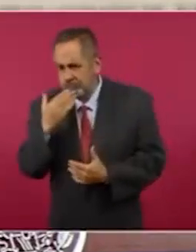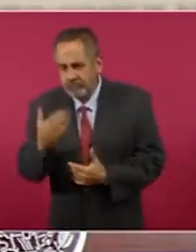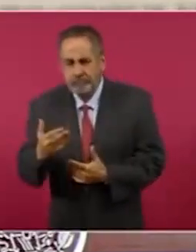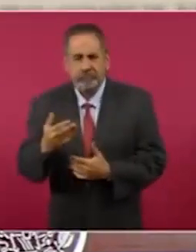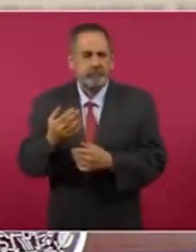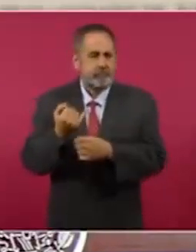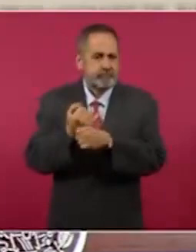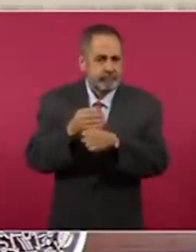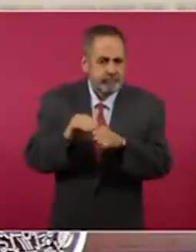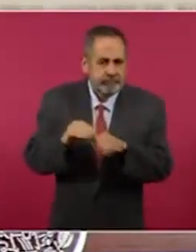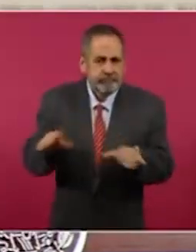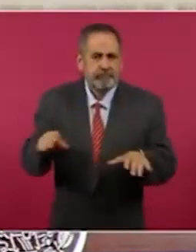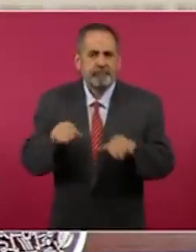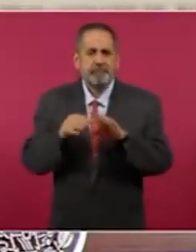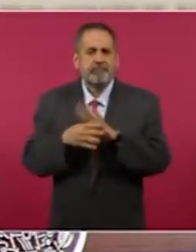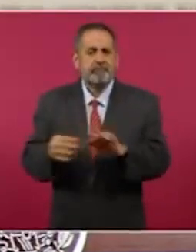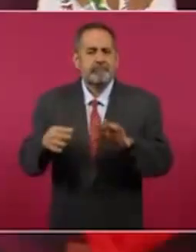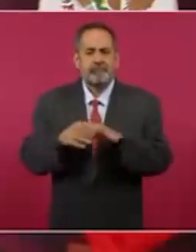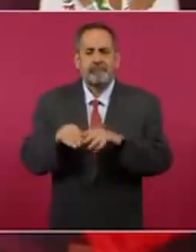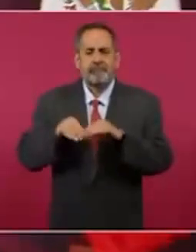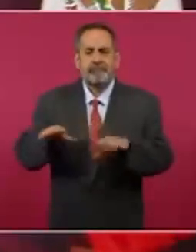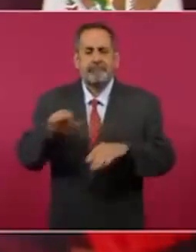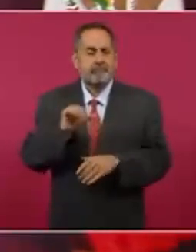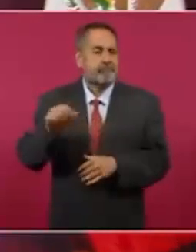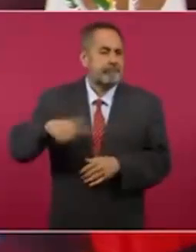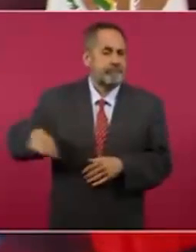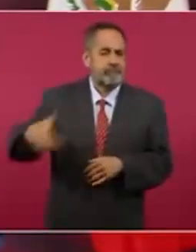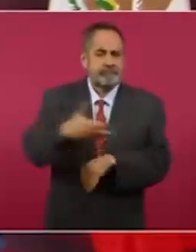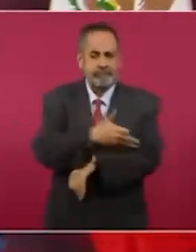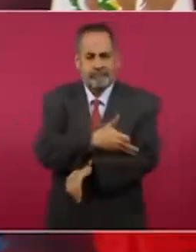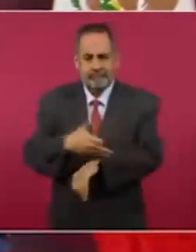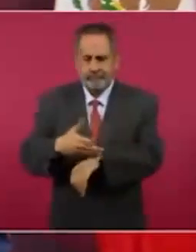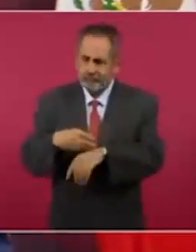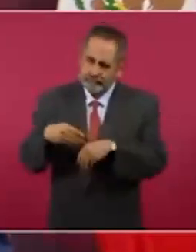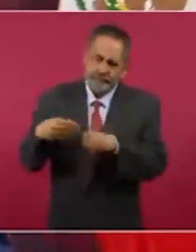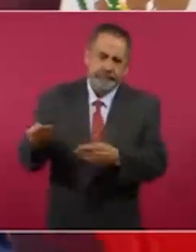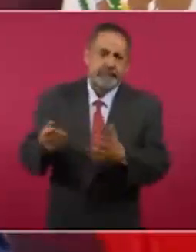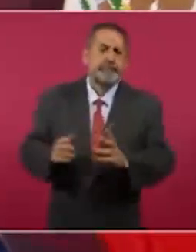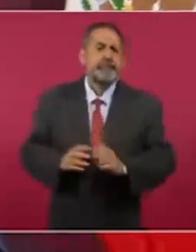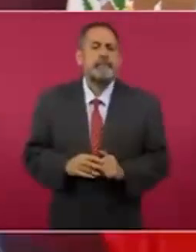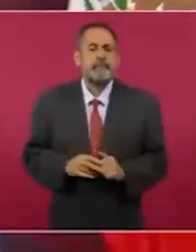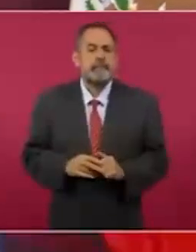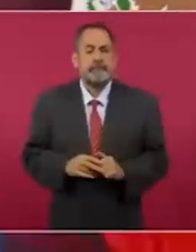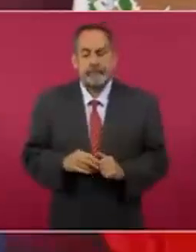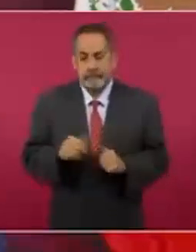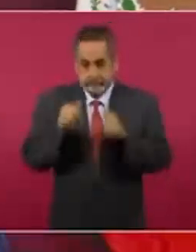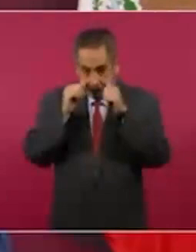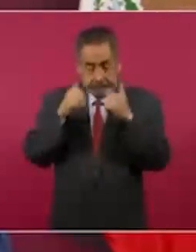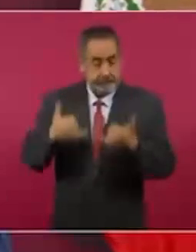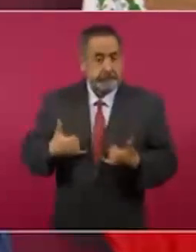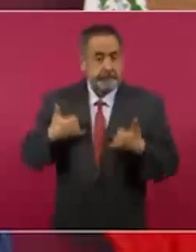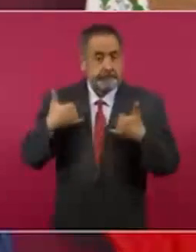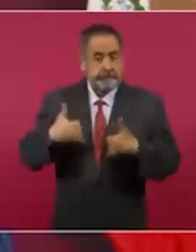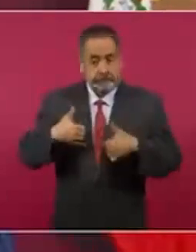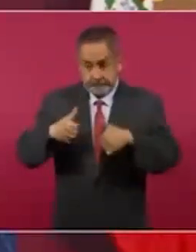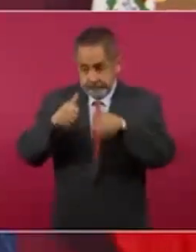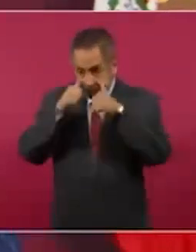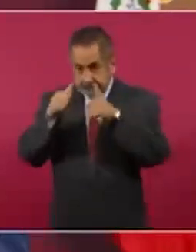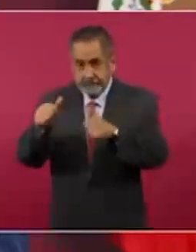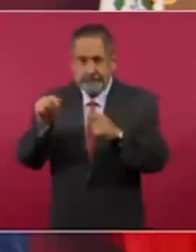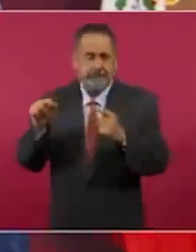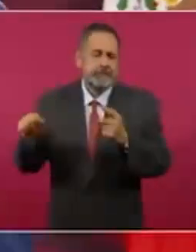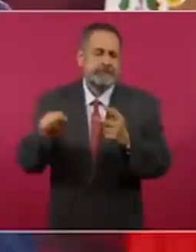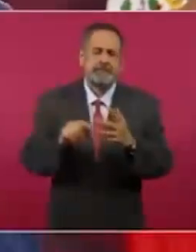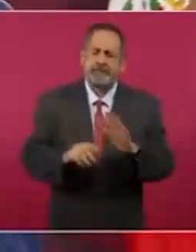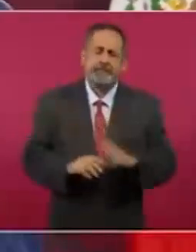transmitir información a las familias y atender a los jóvenes y,